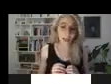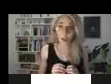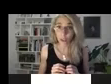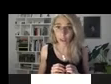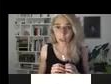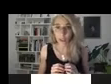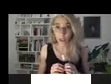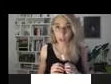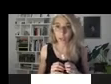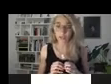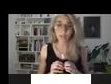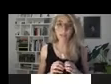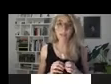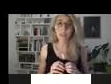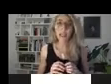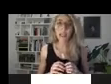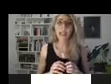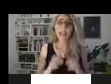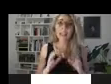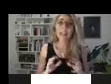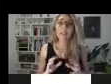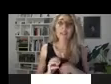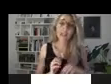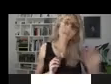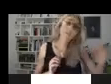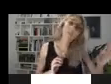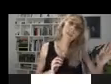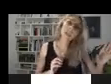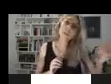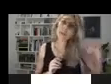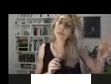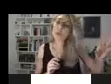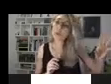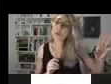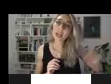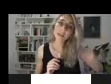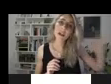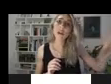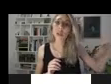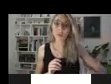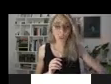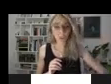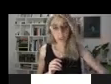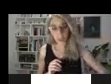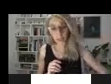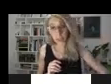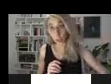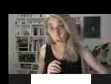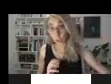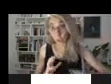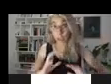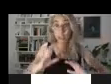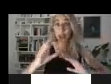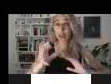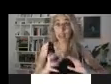del mercado internacional. Esta filmina venía un poco entusiasta contándoles de que el